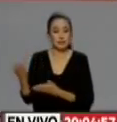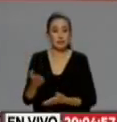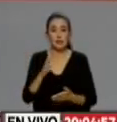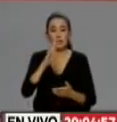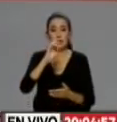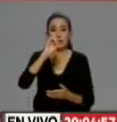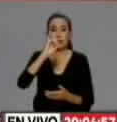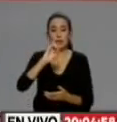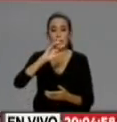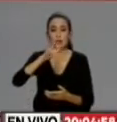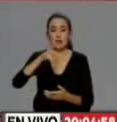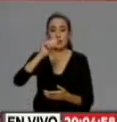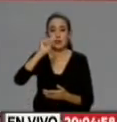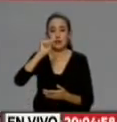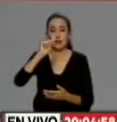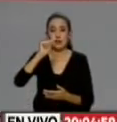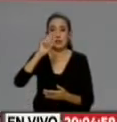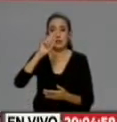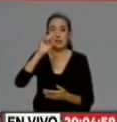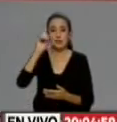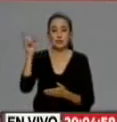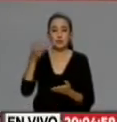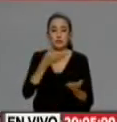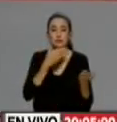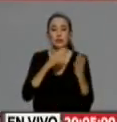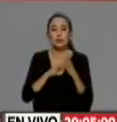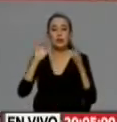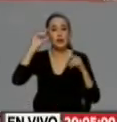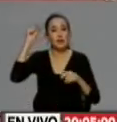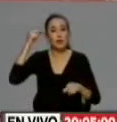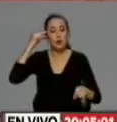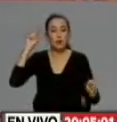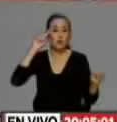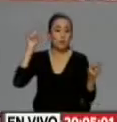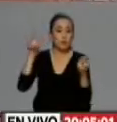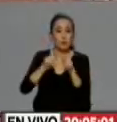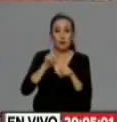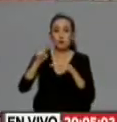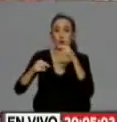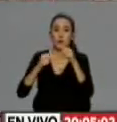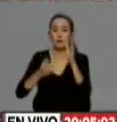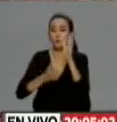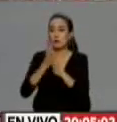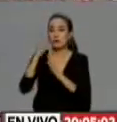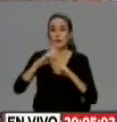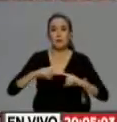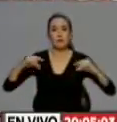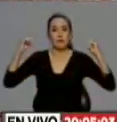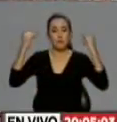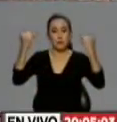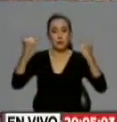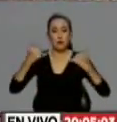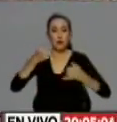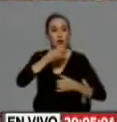acuerdos alcanzados por el gobierno tras la reciente visita del presidente Lenín Moreno a Japón. Esta mañana estuvo en